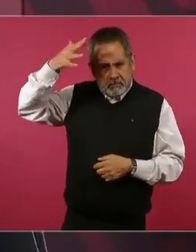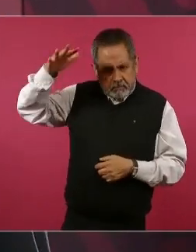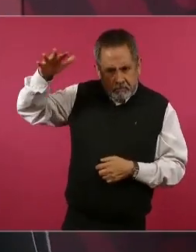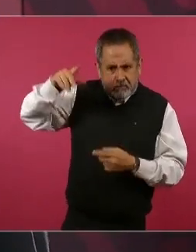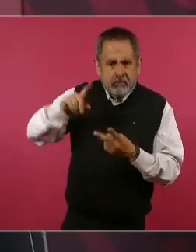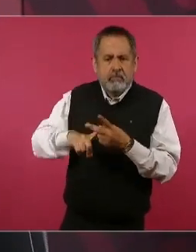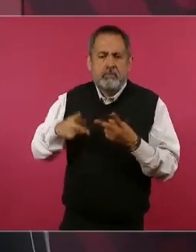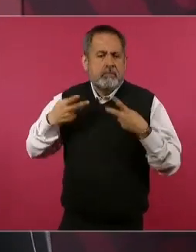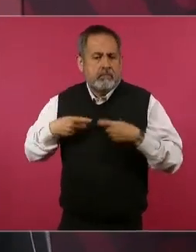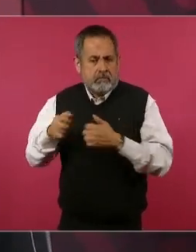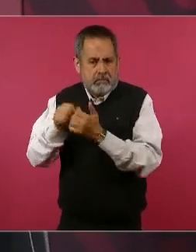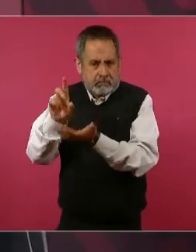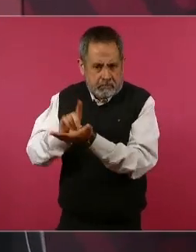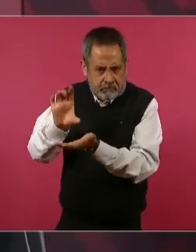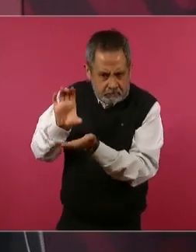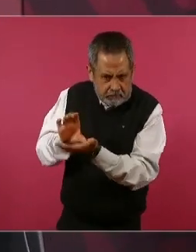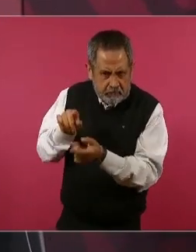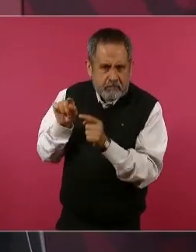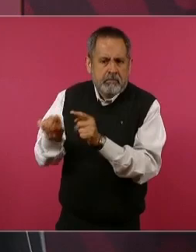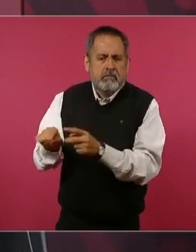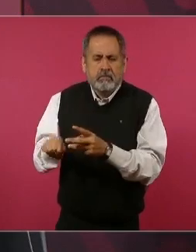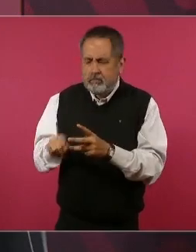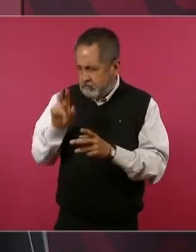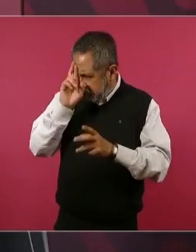mayores, con las personas con discapacidad.